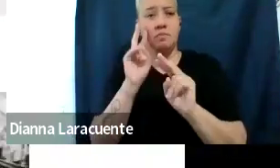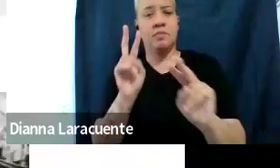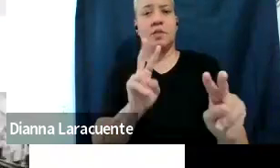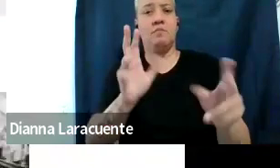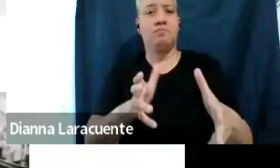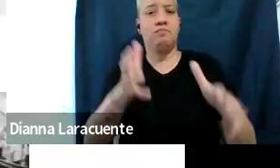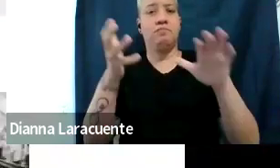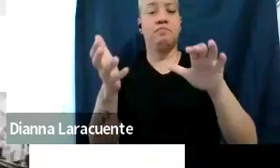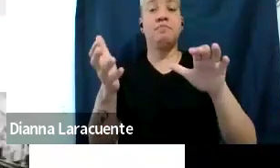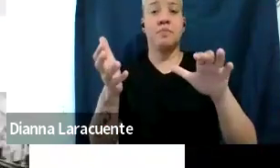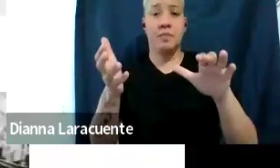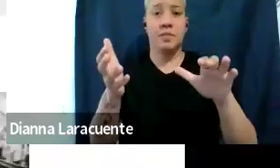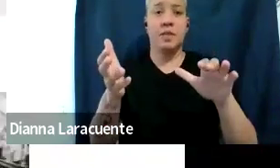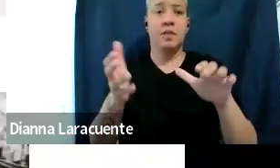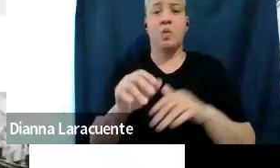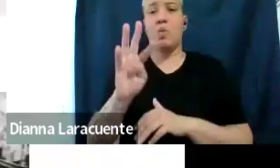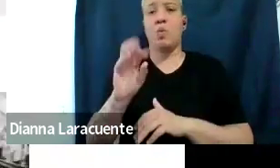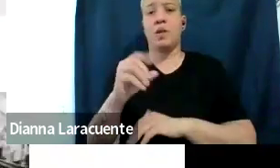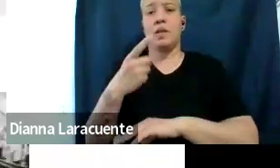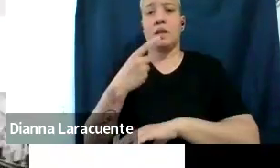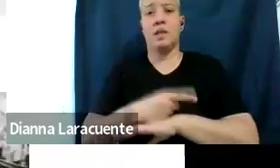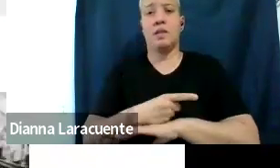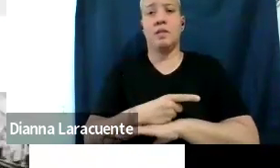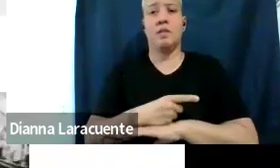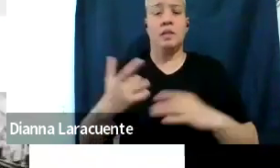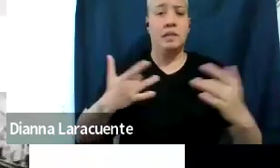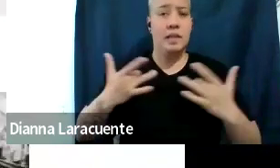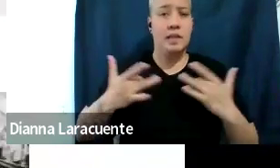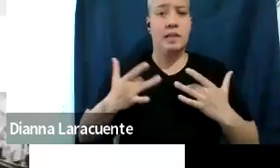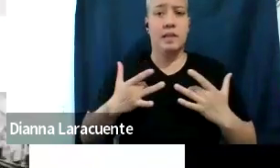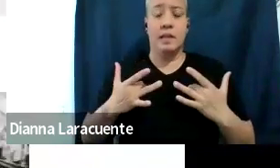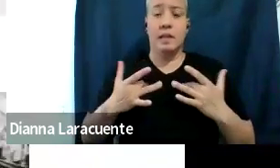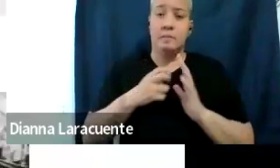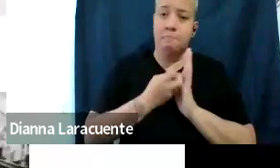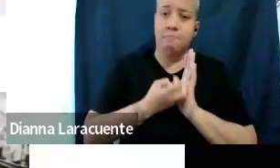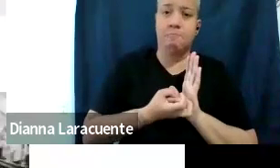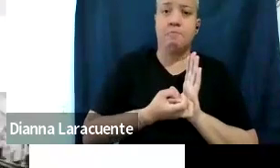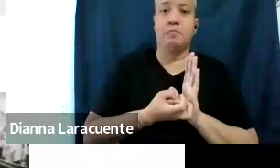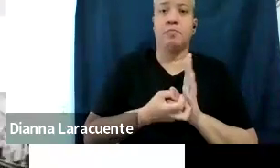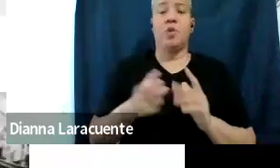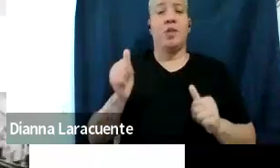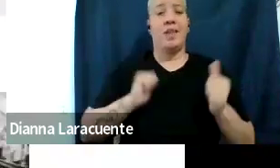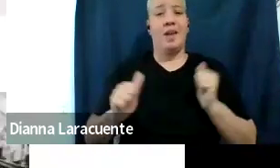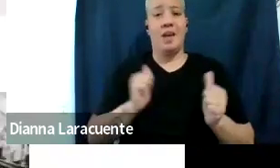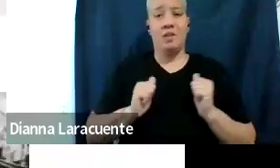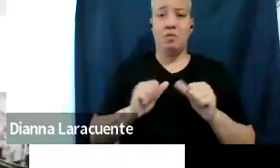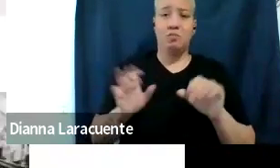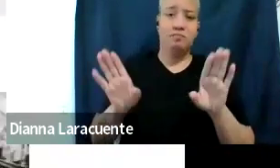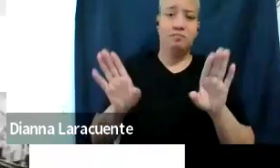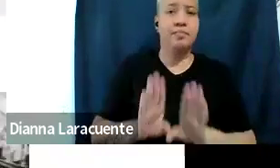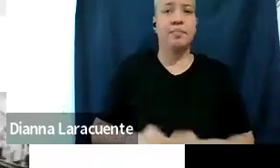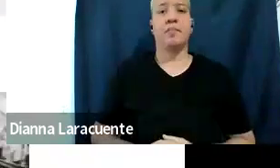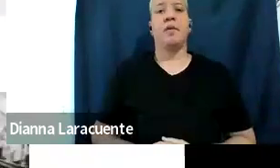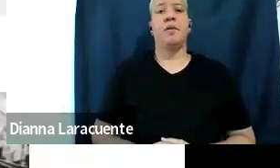catástrofes, estuvo 40 días en una ansiedad inmensa. Mire, se cerraron los teatros, se cerraron